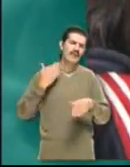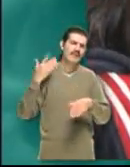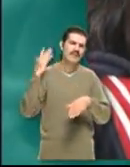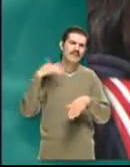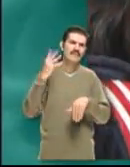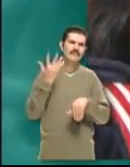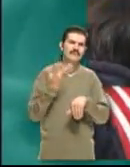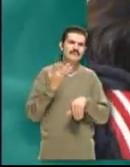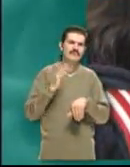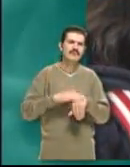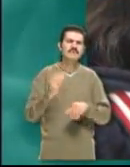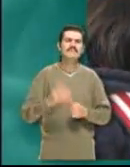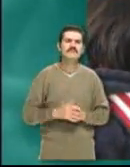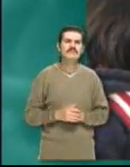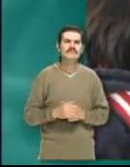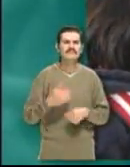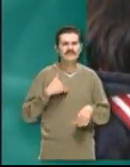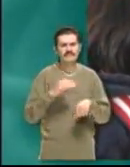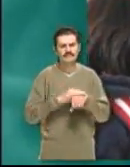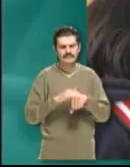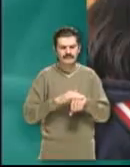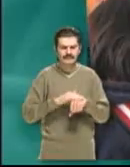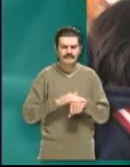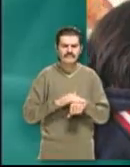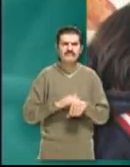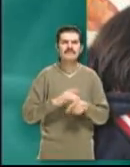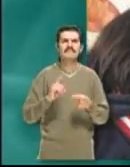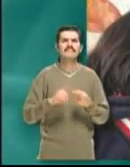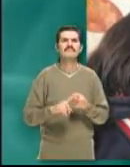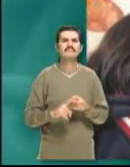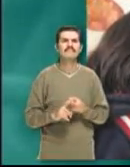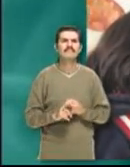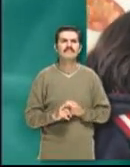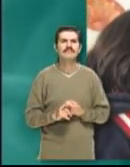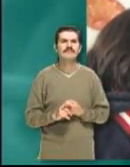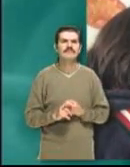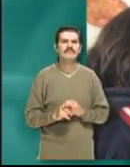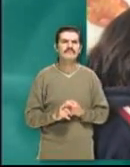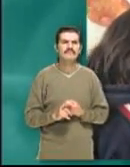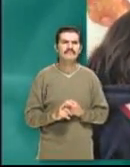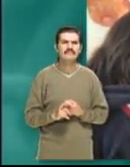¿Qué otros dibujos has hecho más? Pues he hecho desnudos,